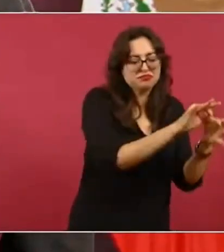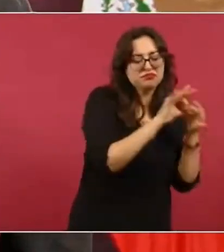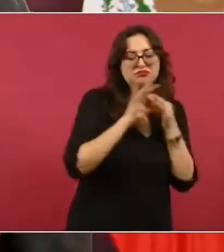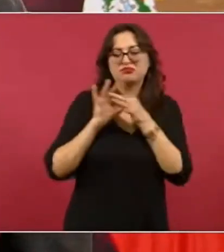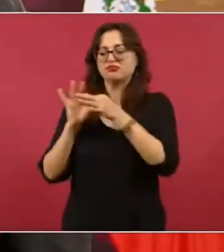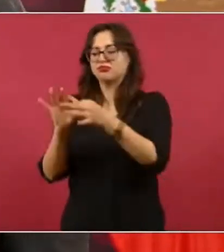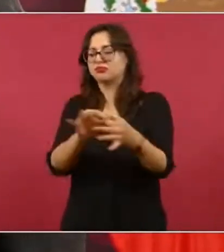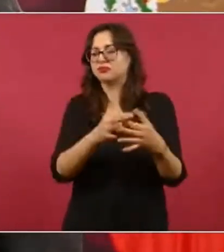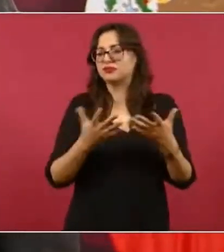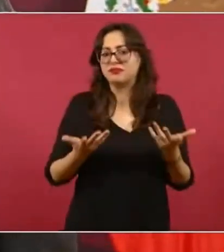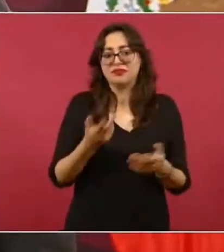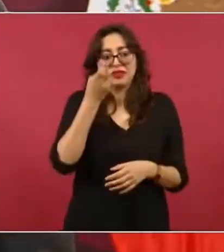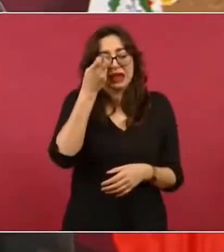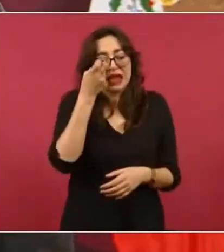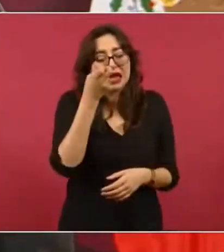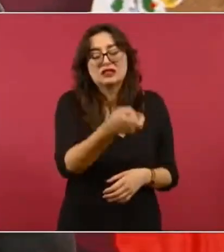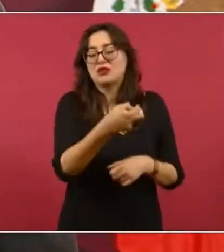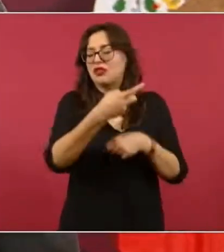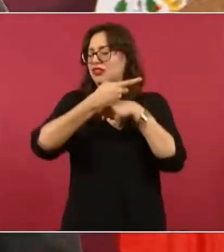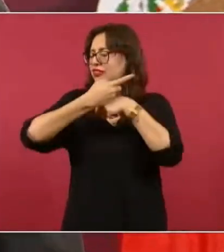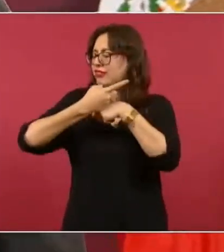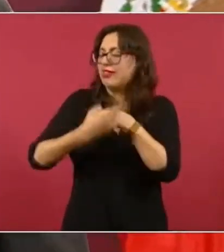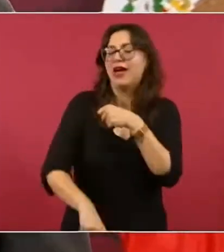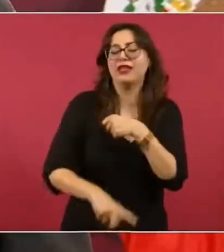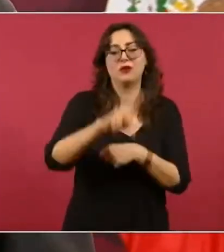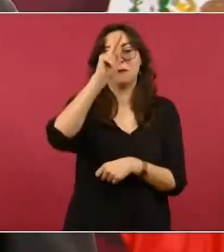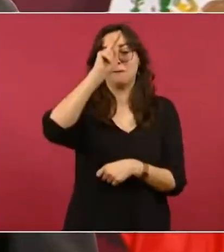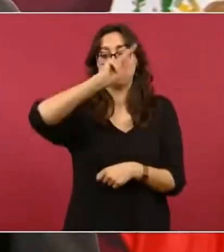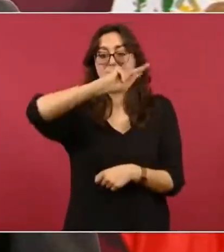alimentan mutuamente.